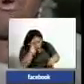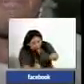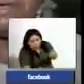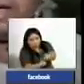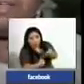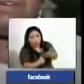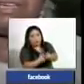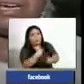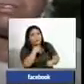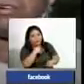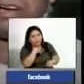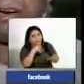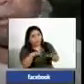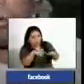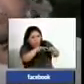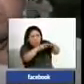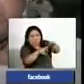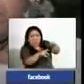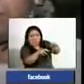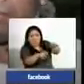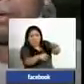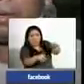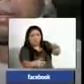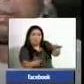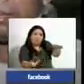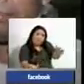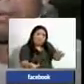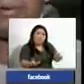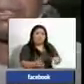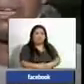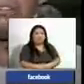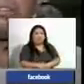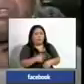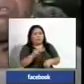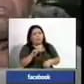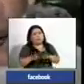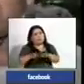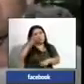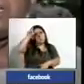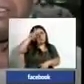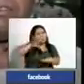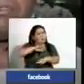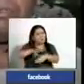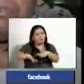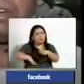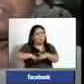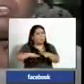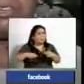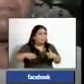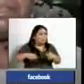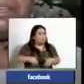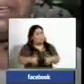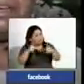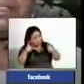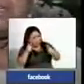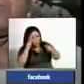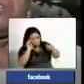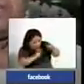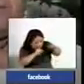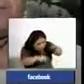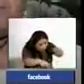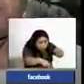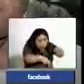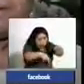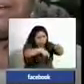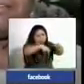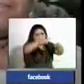un poco complicado, el terreno algo escabroso. Pero gracias a Dios todo salió exitosamente en la extracción